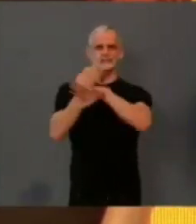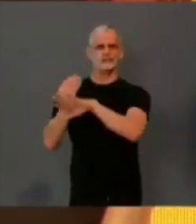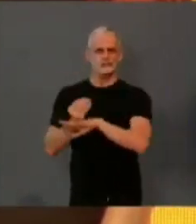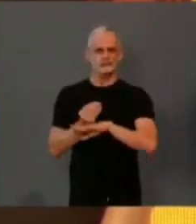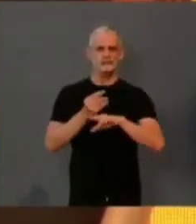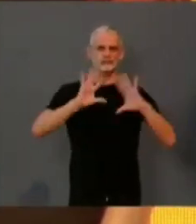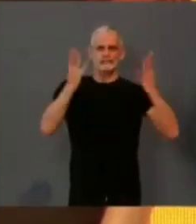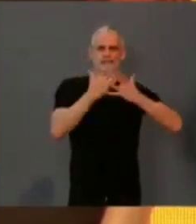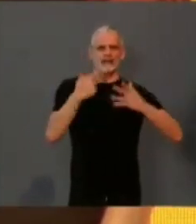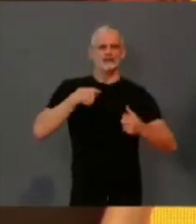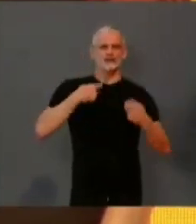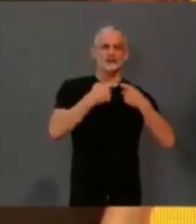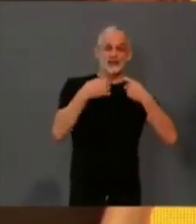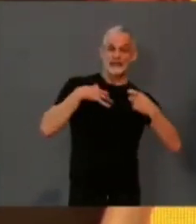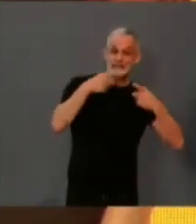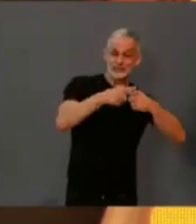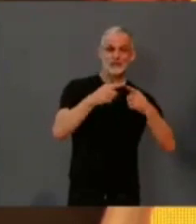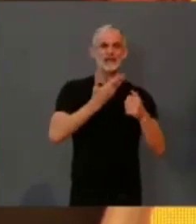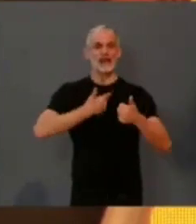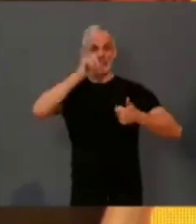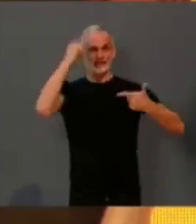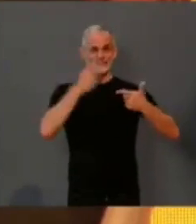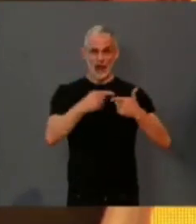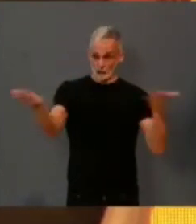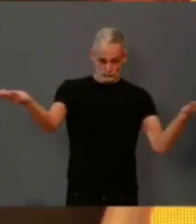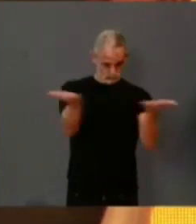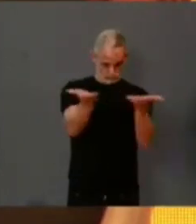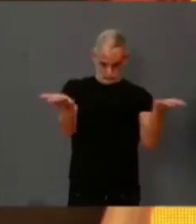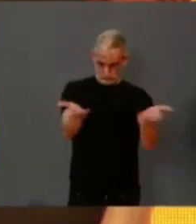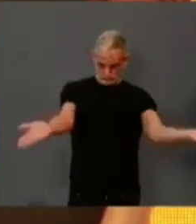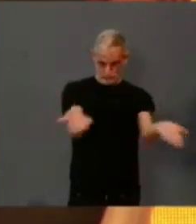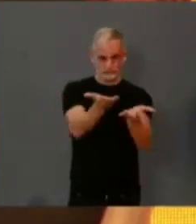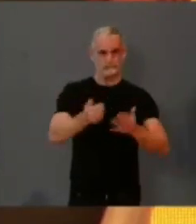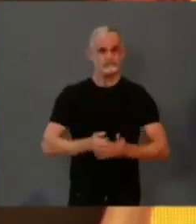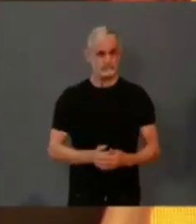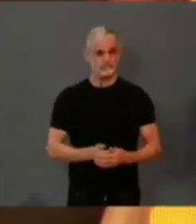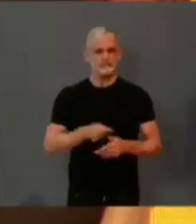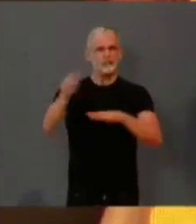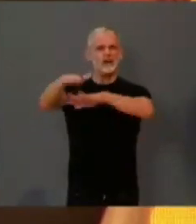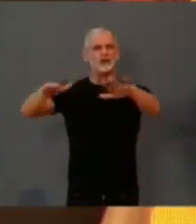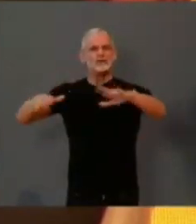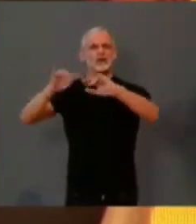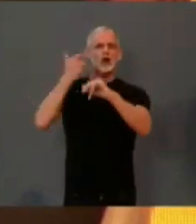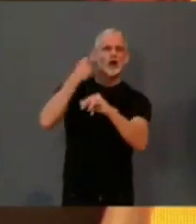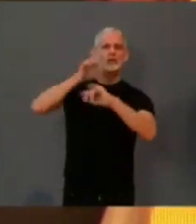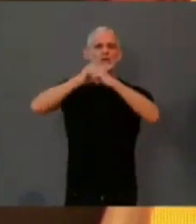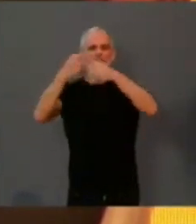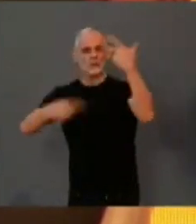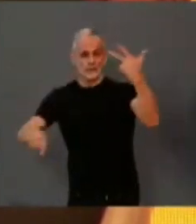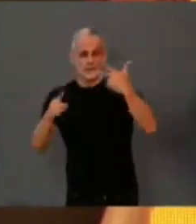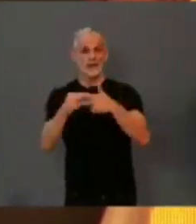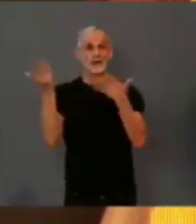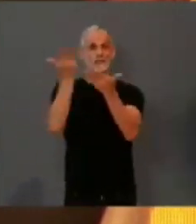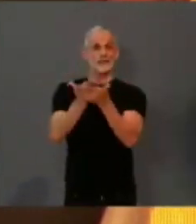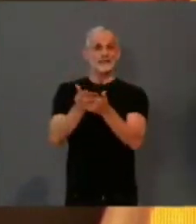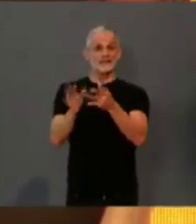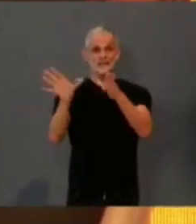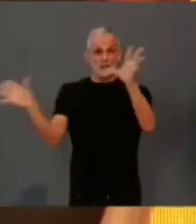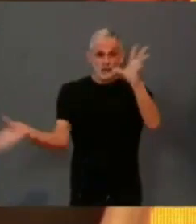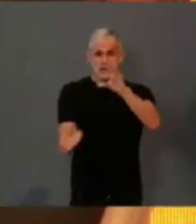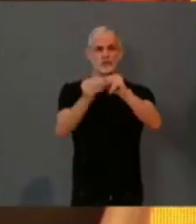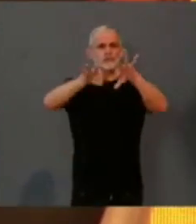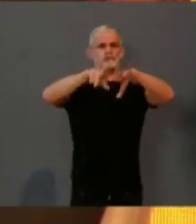académico de las sociedades Civil del Estado Y en este diálogo los chicos chicas presentarán un documento que